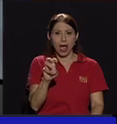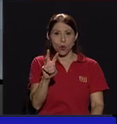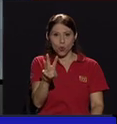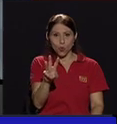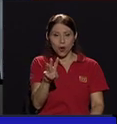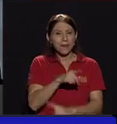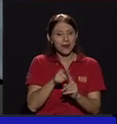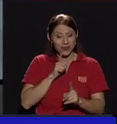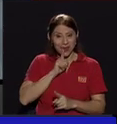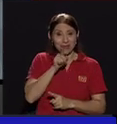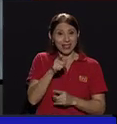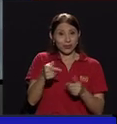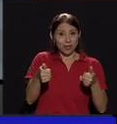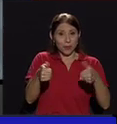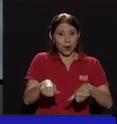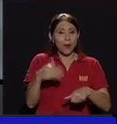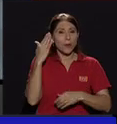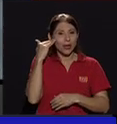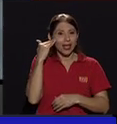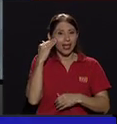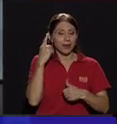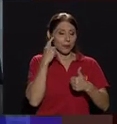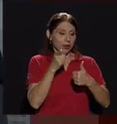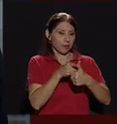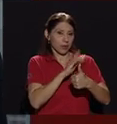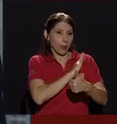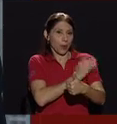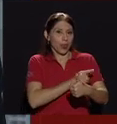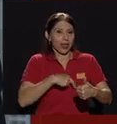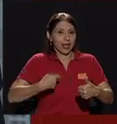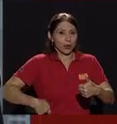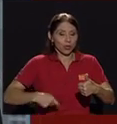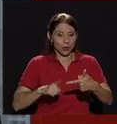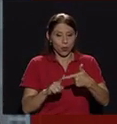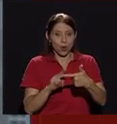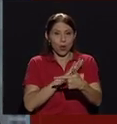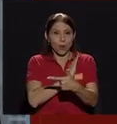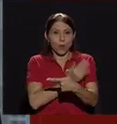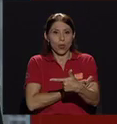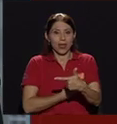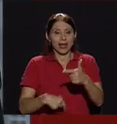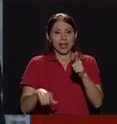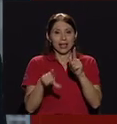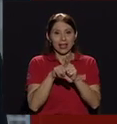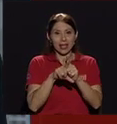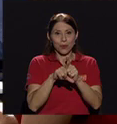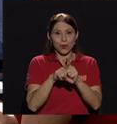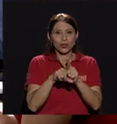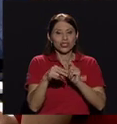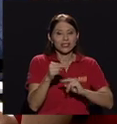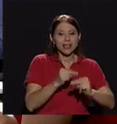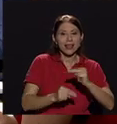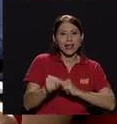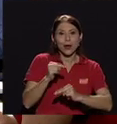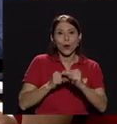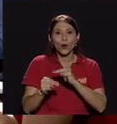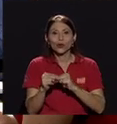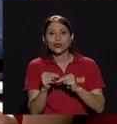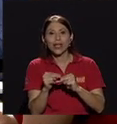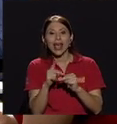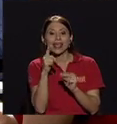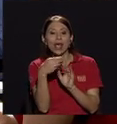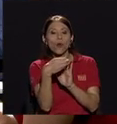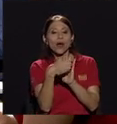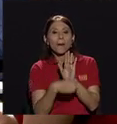se aprueba porque se negocia entre el Poder Ejecutivo y el Poder Legislativo sacrificar el capítulo de